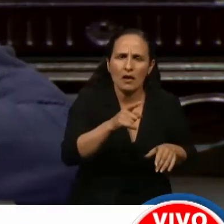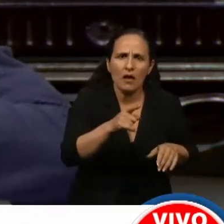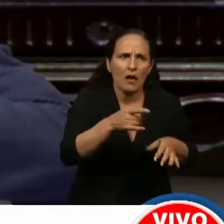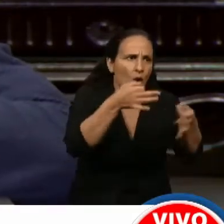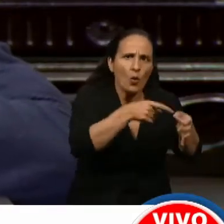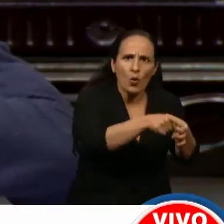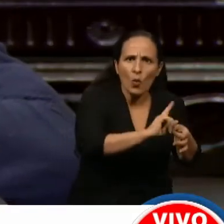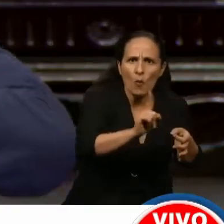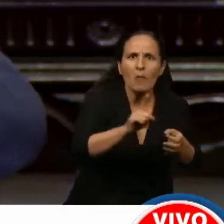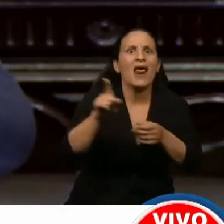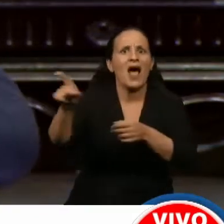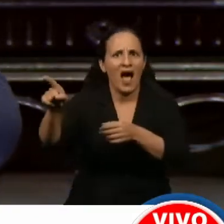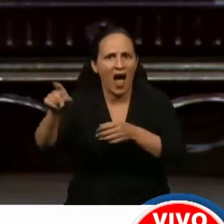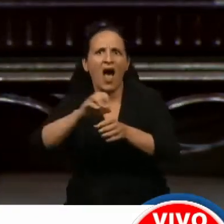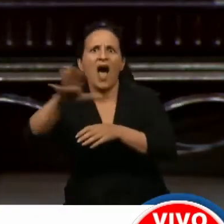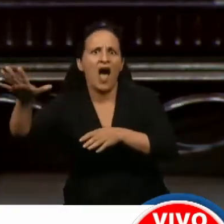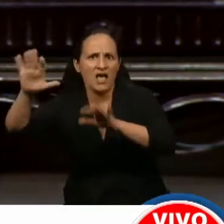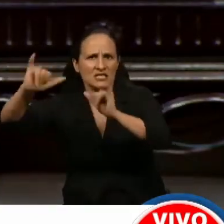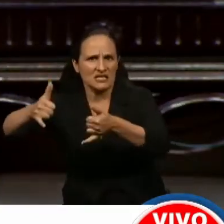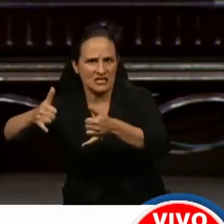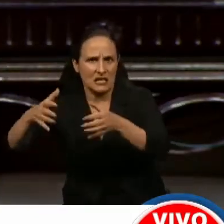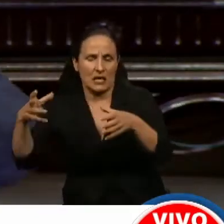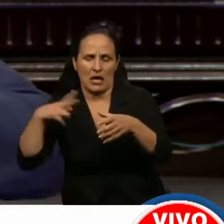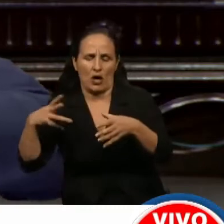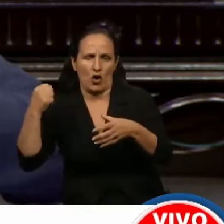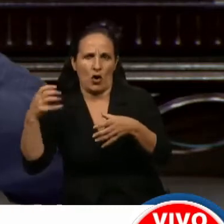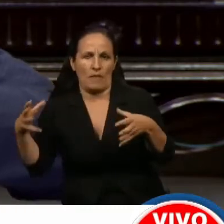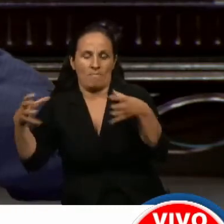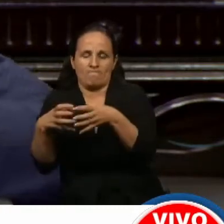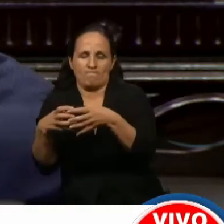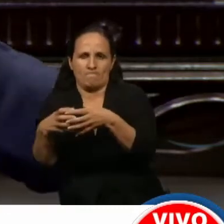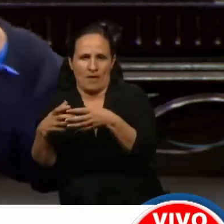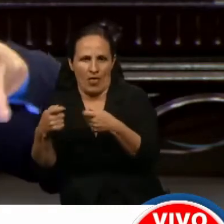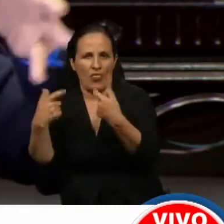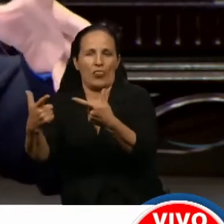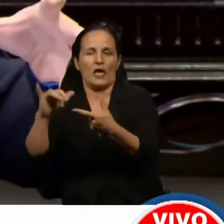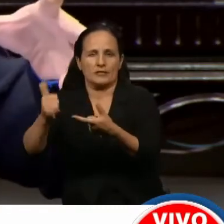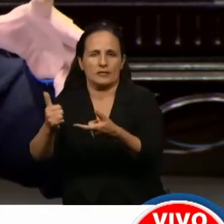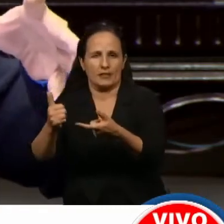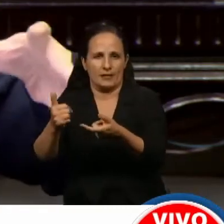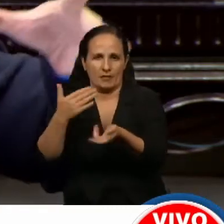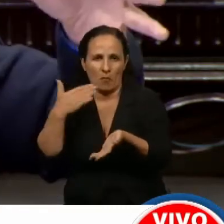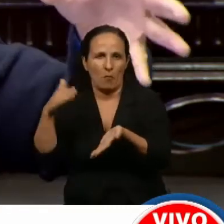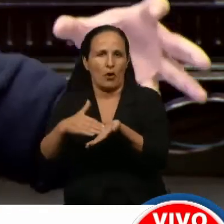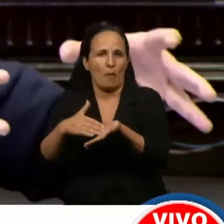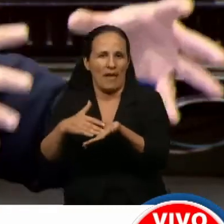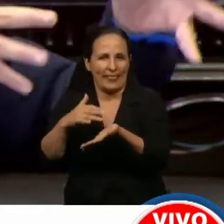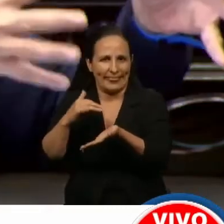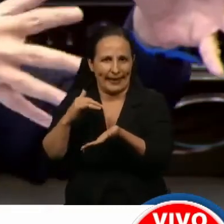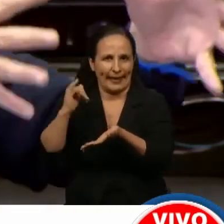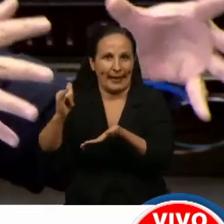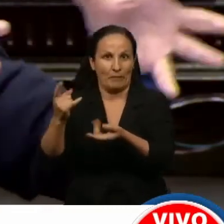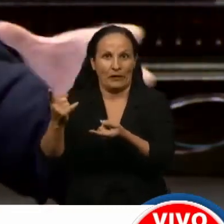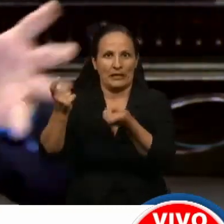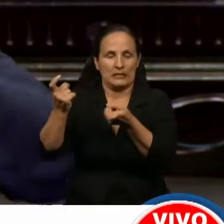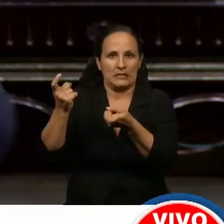sector mucho más poderoso y concentrado de la economía argentina lo que se le había prometido a los que se necesitaban para ganar